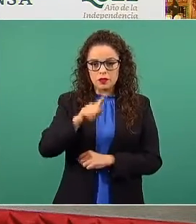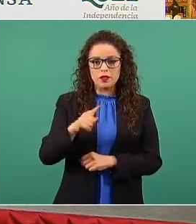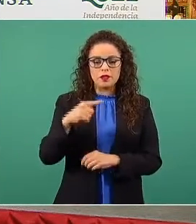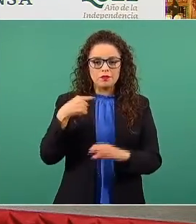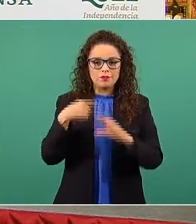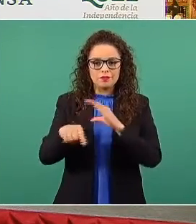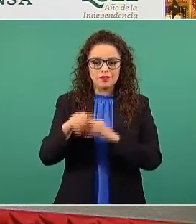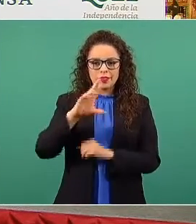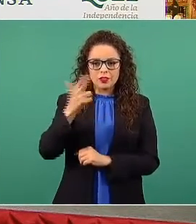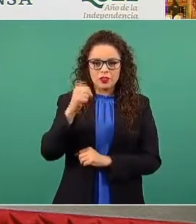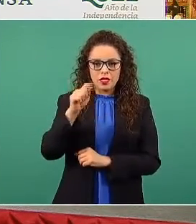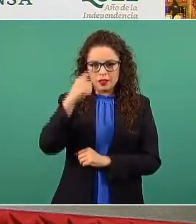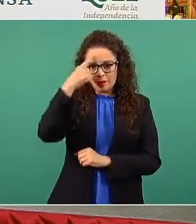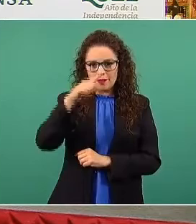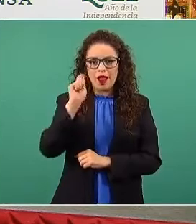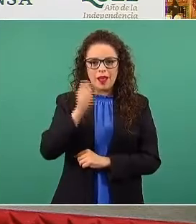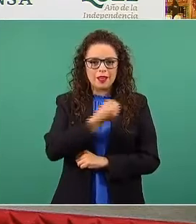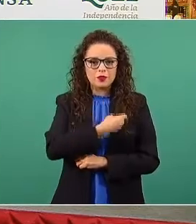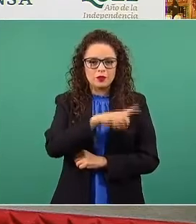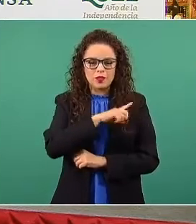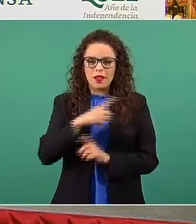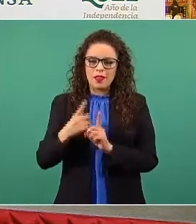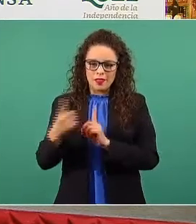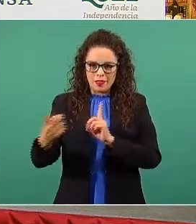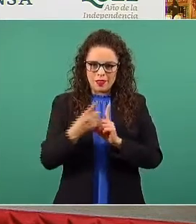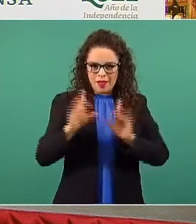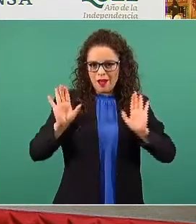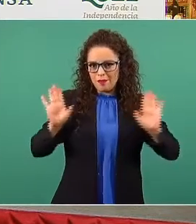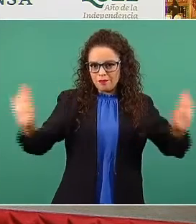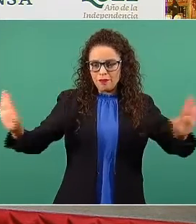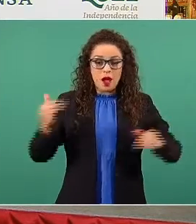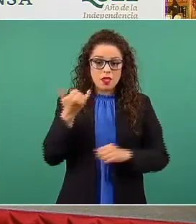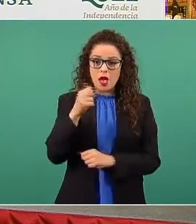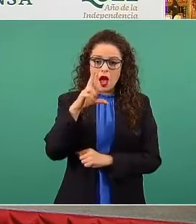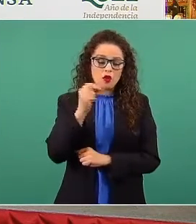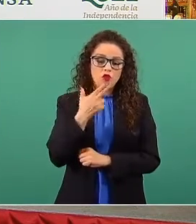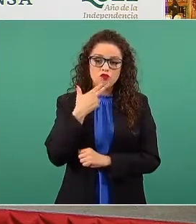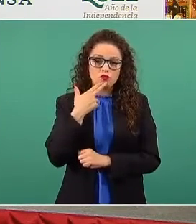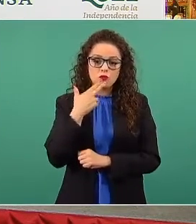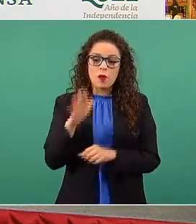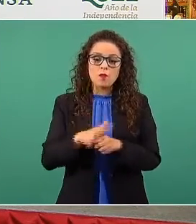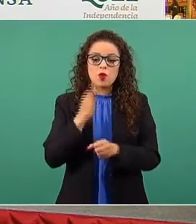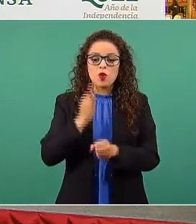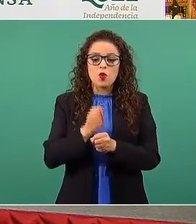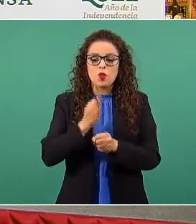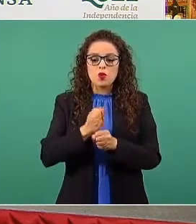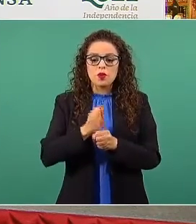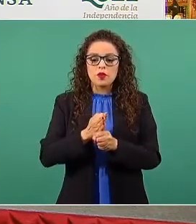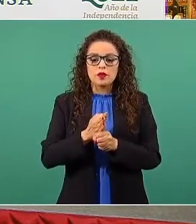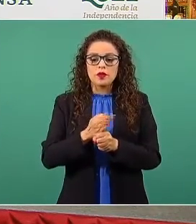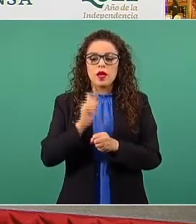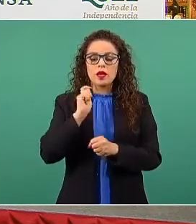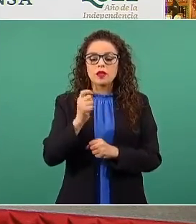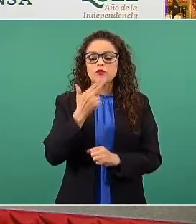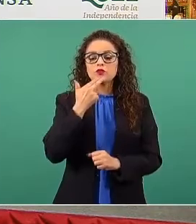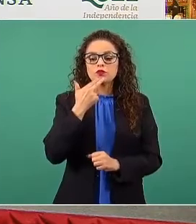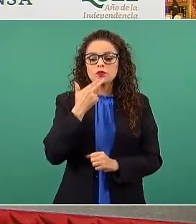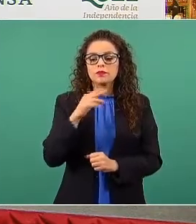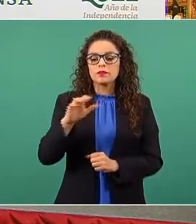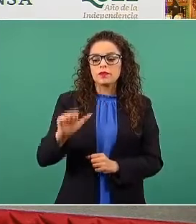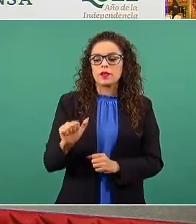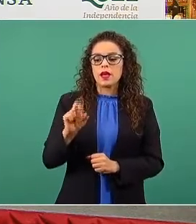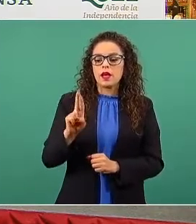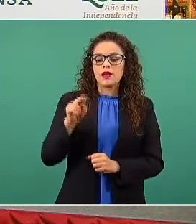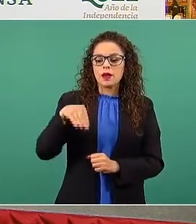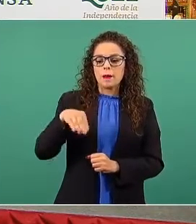distancia ya no está funcionando. Ahora el que estamos activando es el de Armando